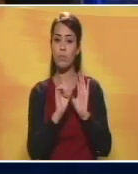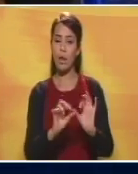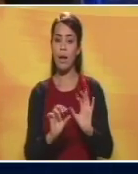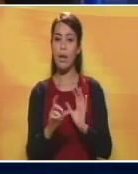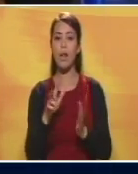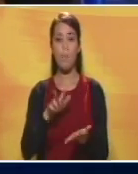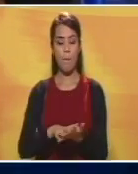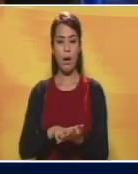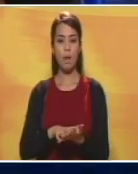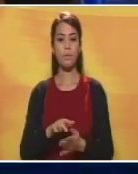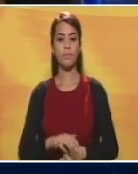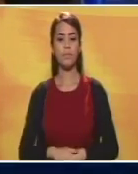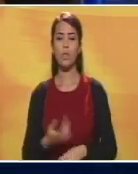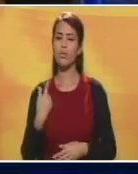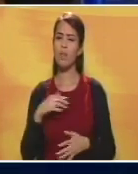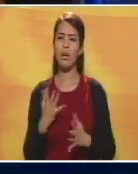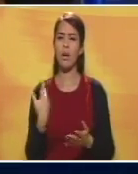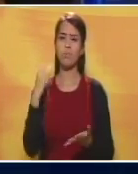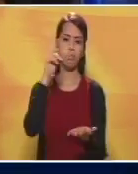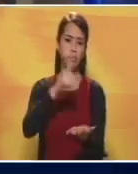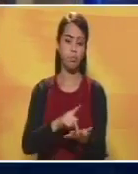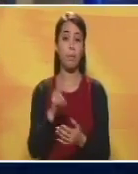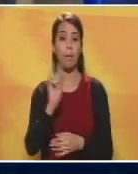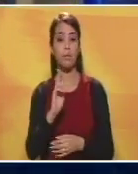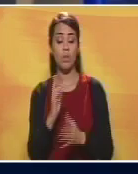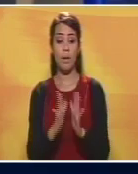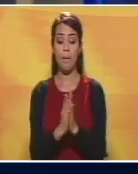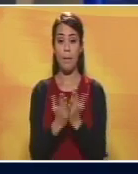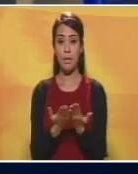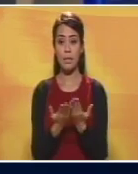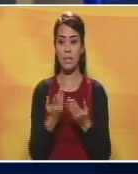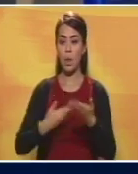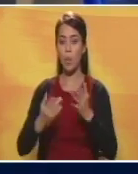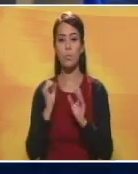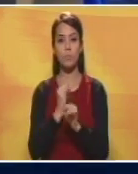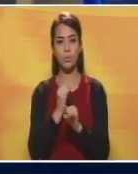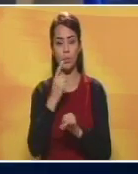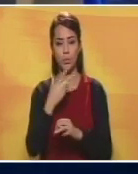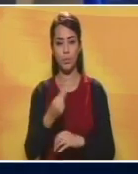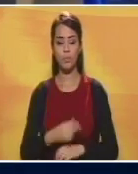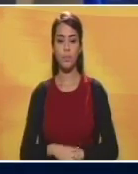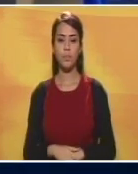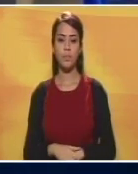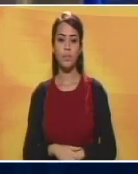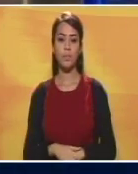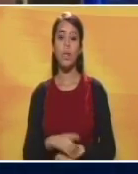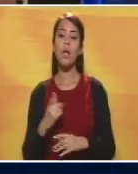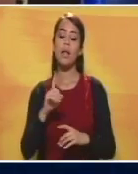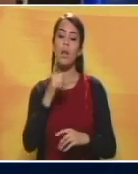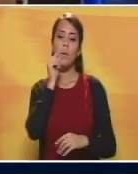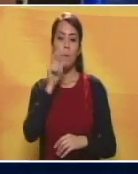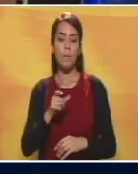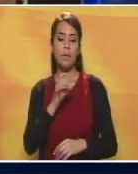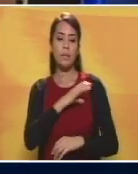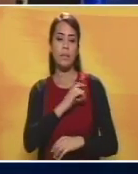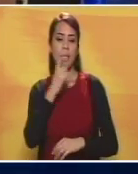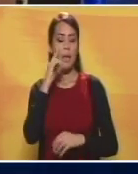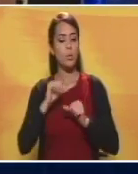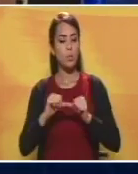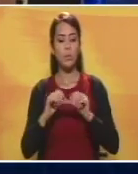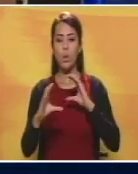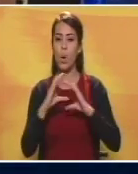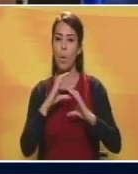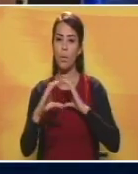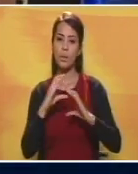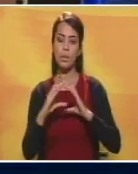decreto no tengan que regresar a Venezuela para tramitar la visa. Por su parte, el director general de Asuntos Consulares de Chile acordó mantener la